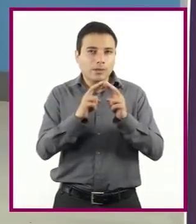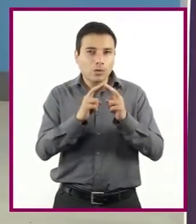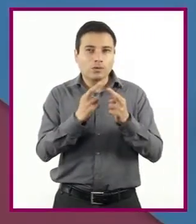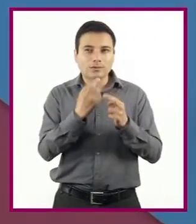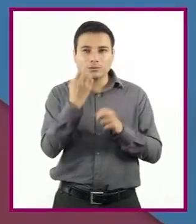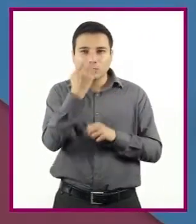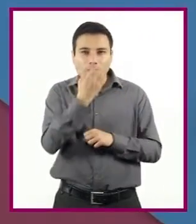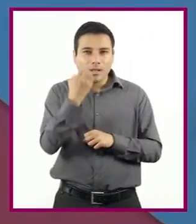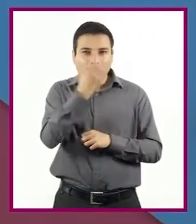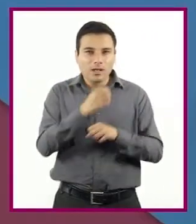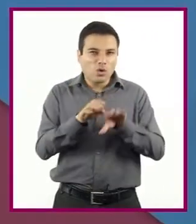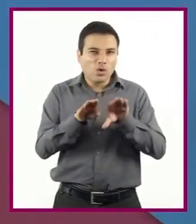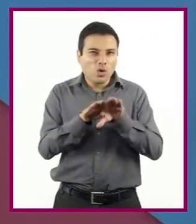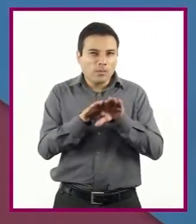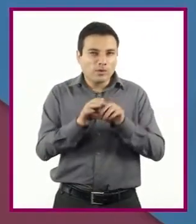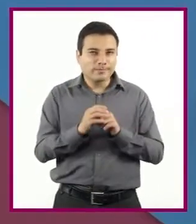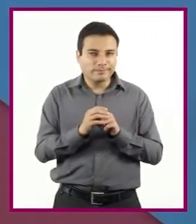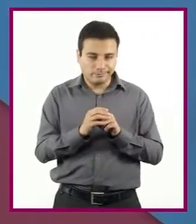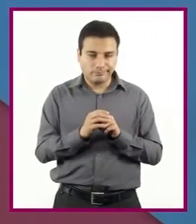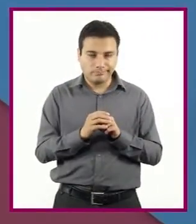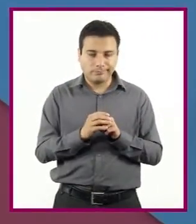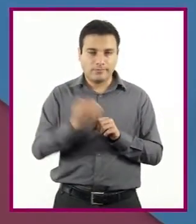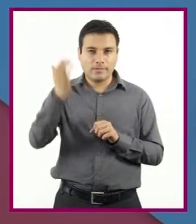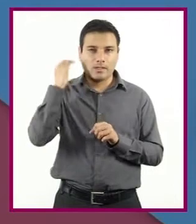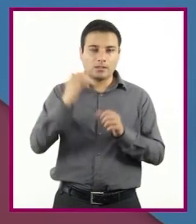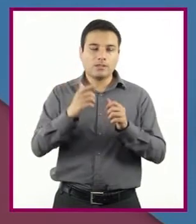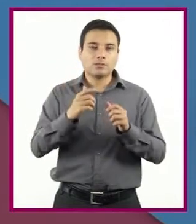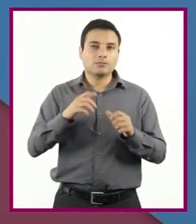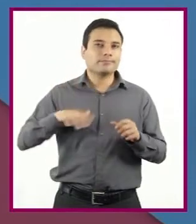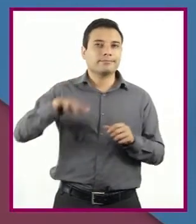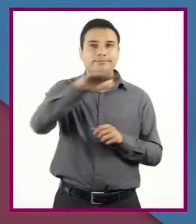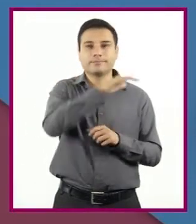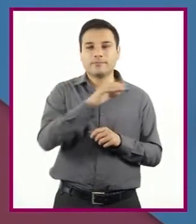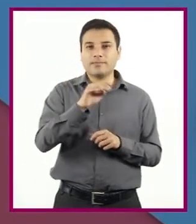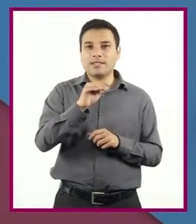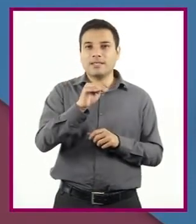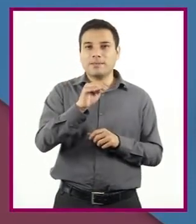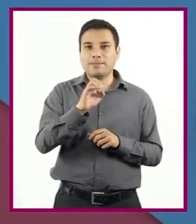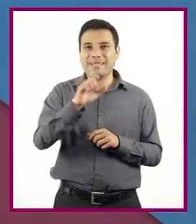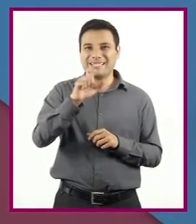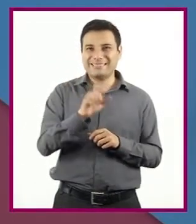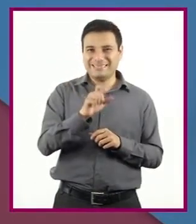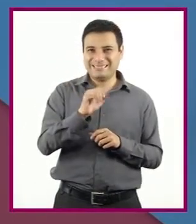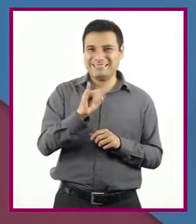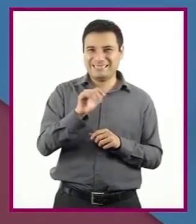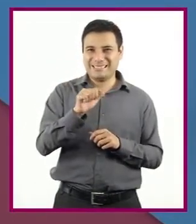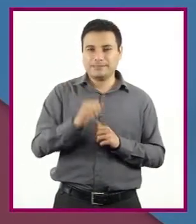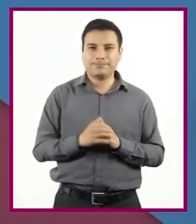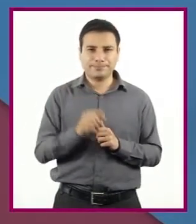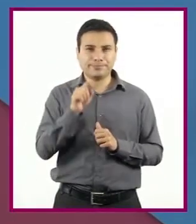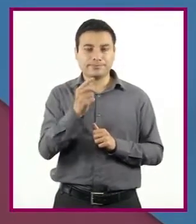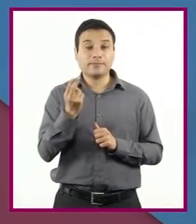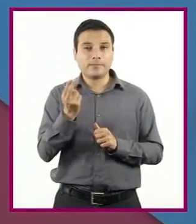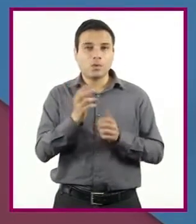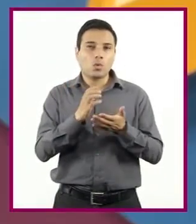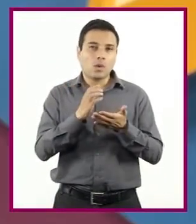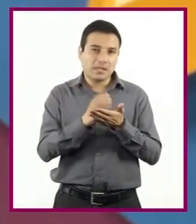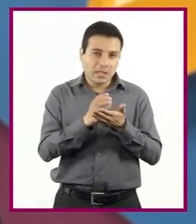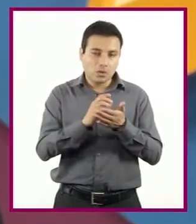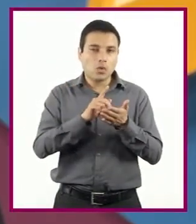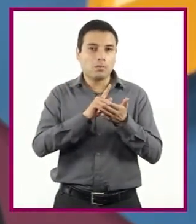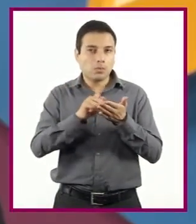ello, necesitarán los siguientes materiales: cuaderno para hacer anotaciones, lápiz o bolígrafo y su libro de